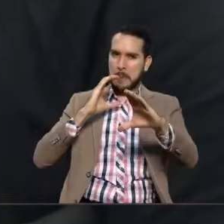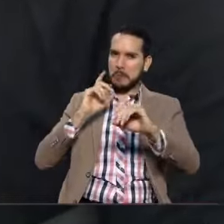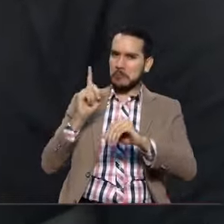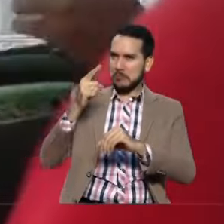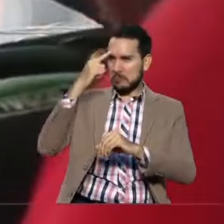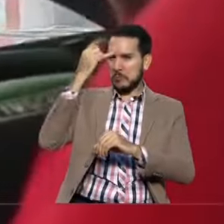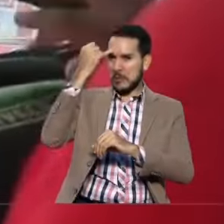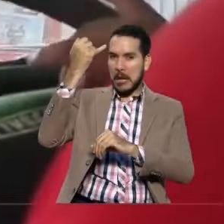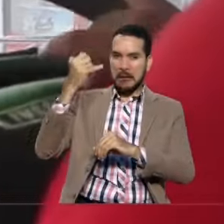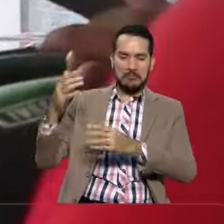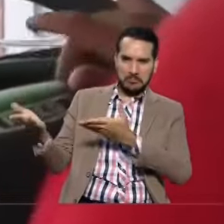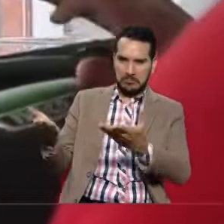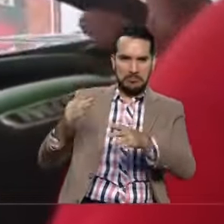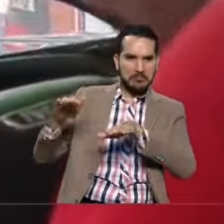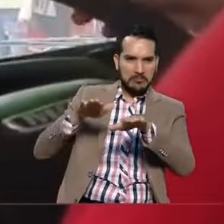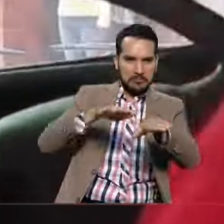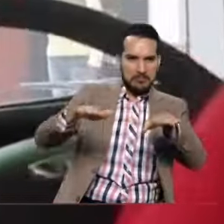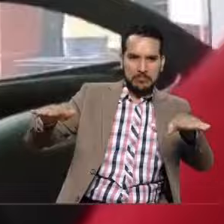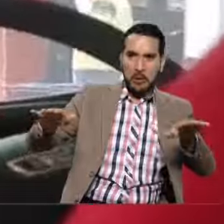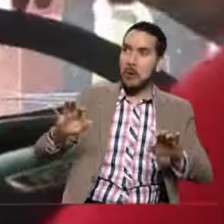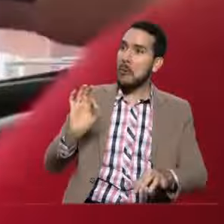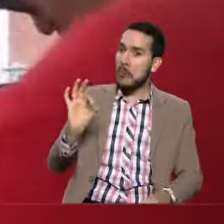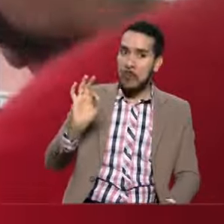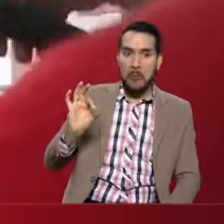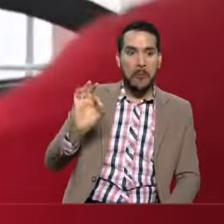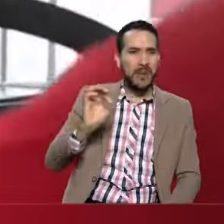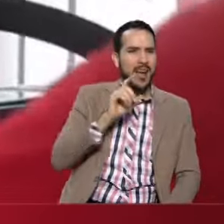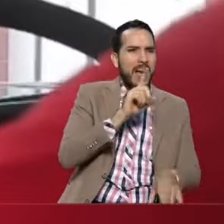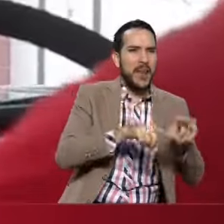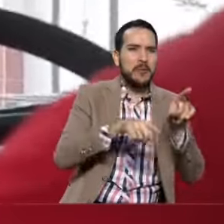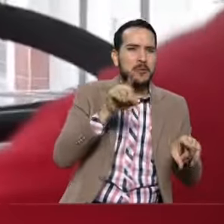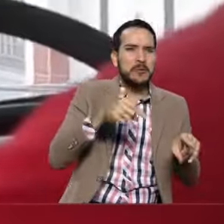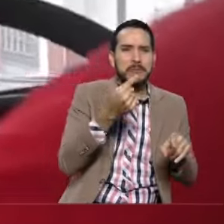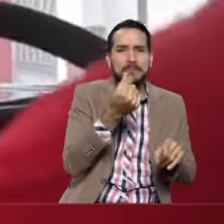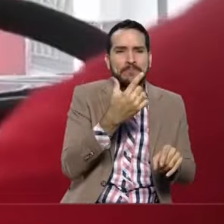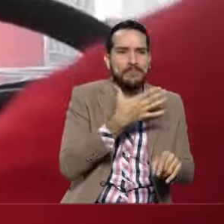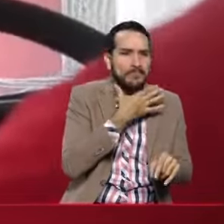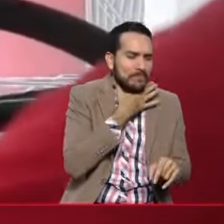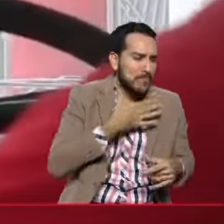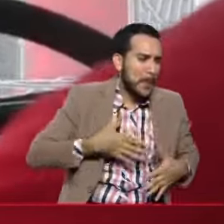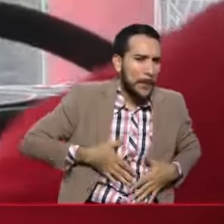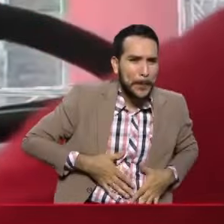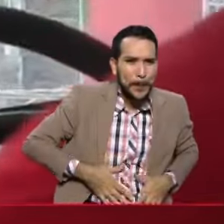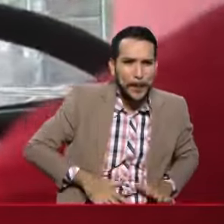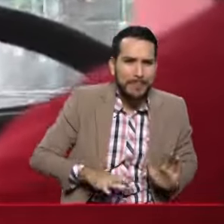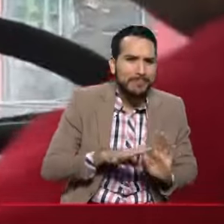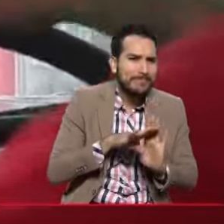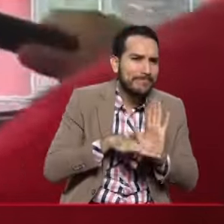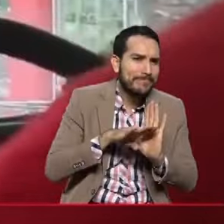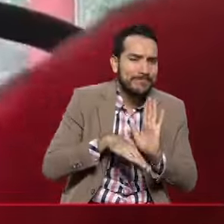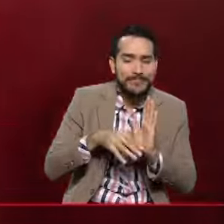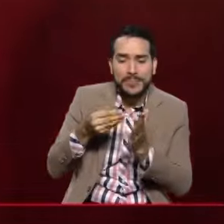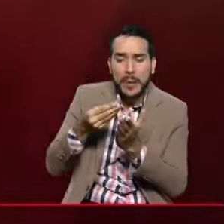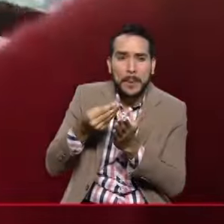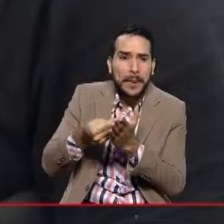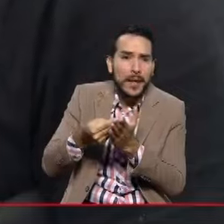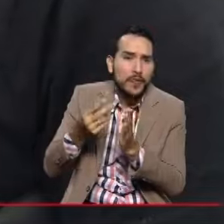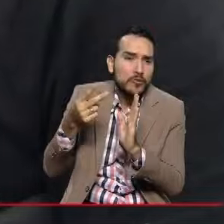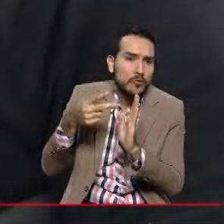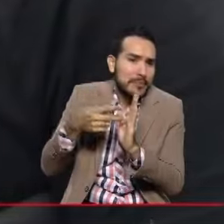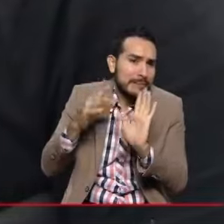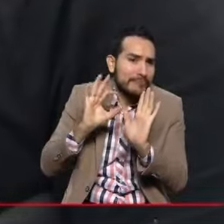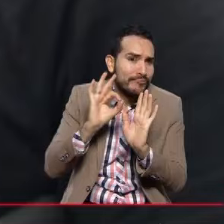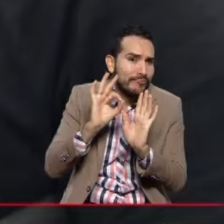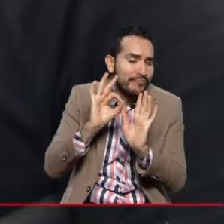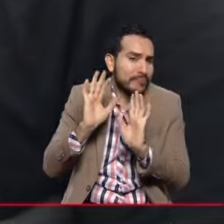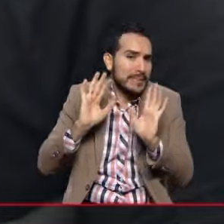todos los palmiranos que son de bajo recurso y no tienen pues cómo pagar un transporte más o no tienen un medio de transporte. Y